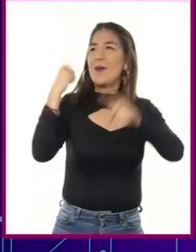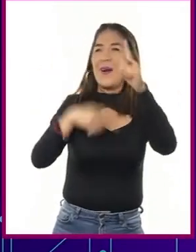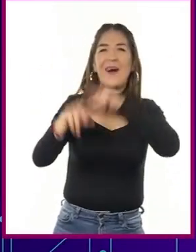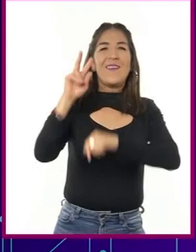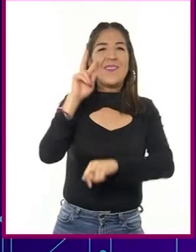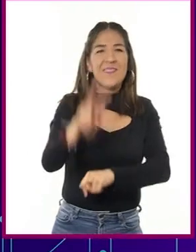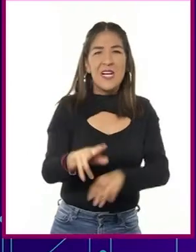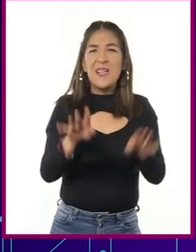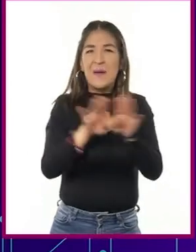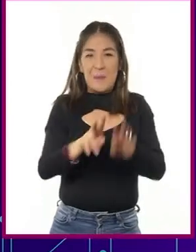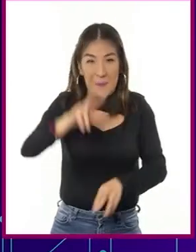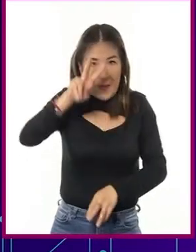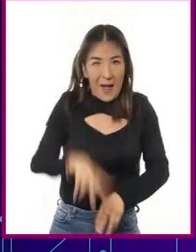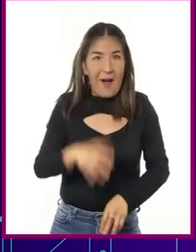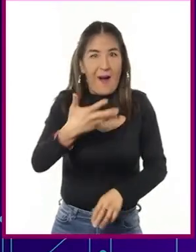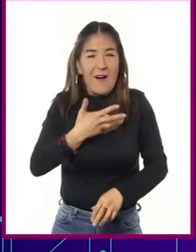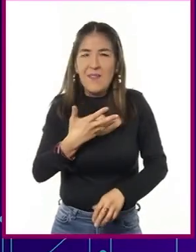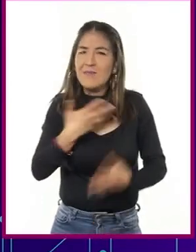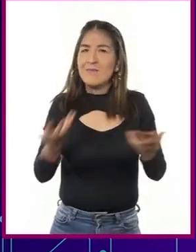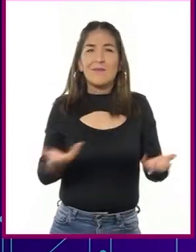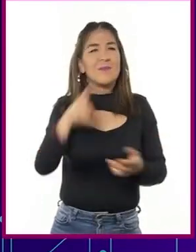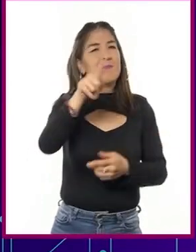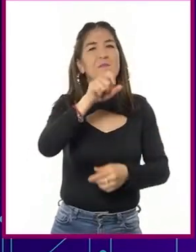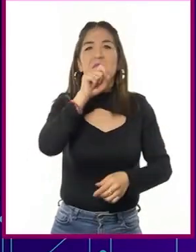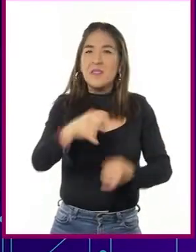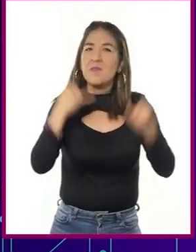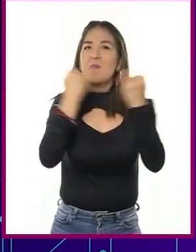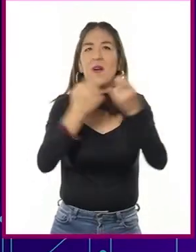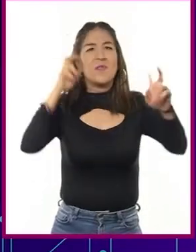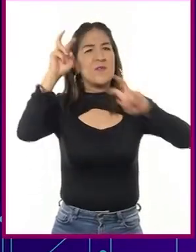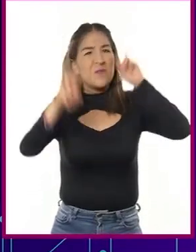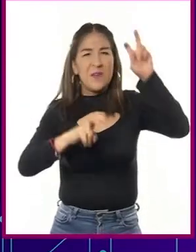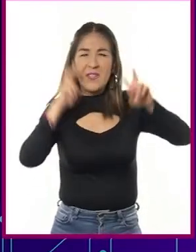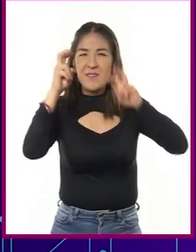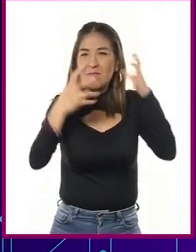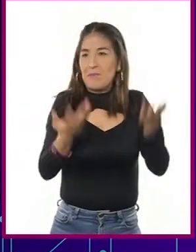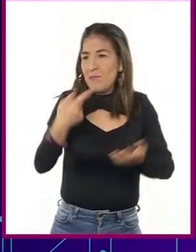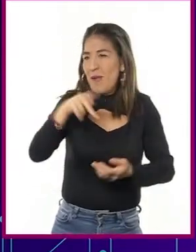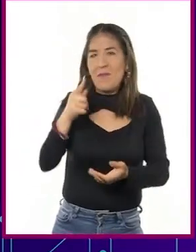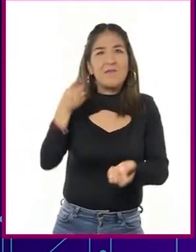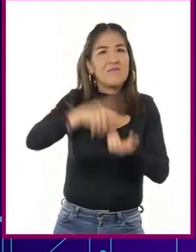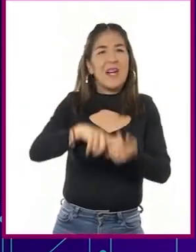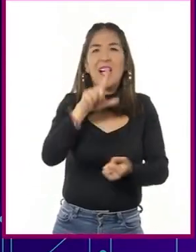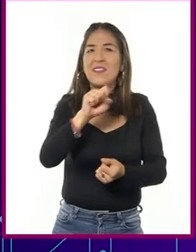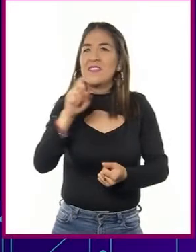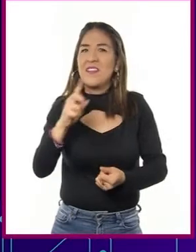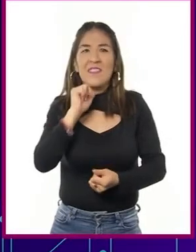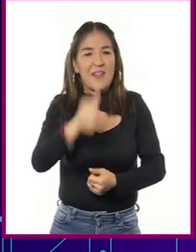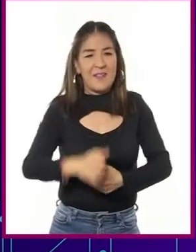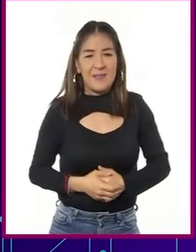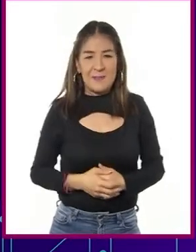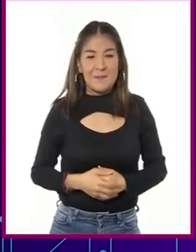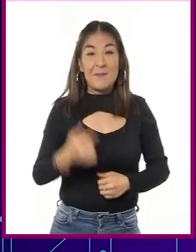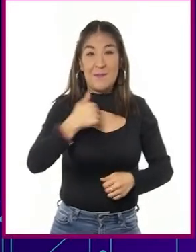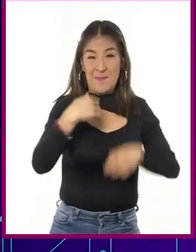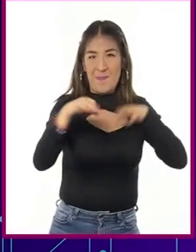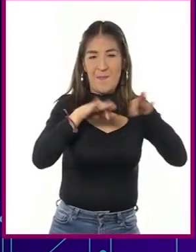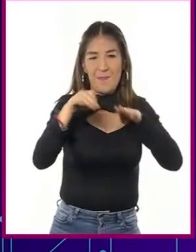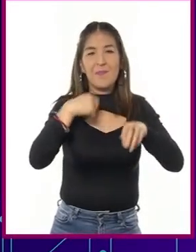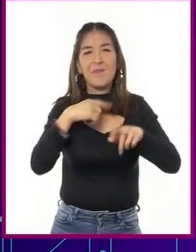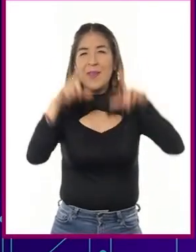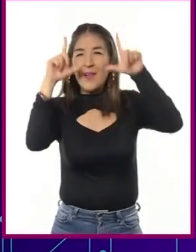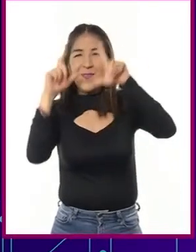tan irreales que no están y las mismas alucinaciones. Una vez en el trabajo le ayudaba a un fotógrafo a hacer una toma.